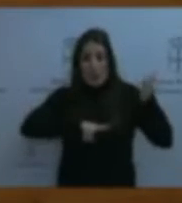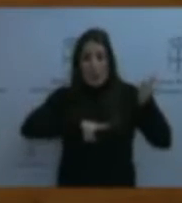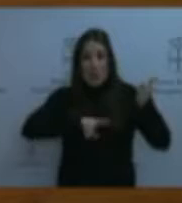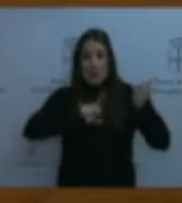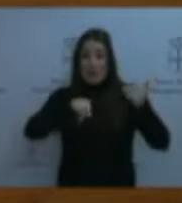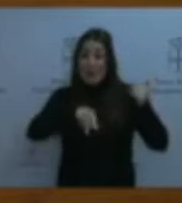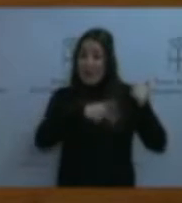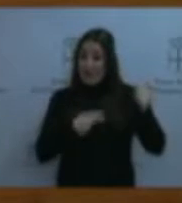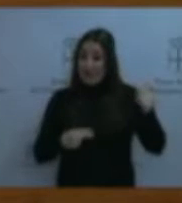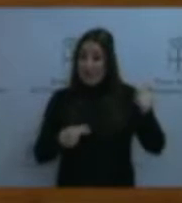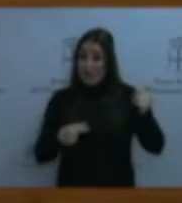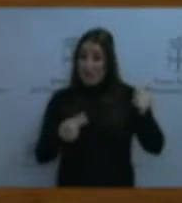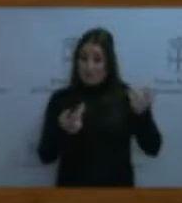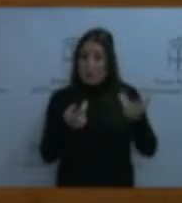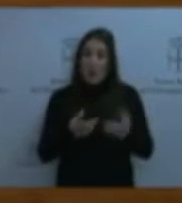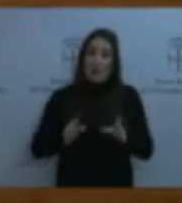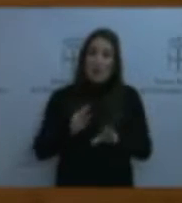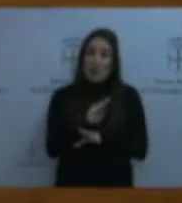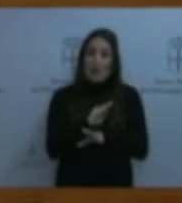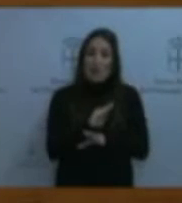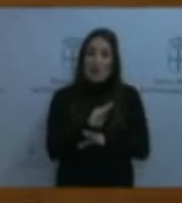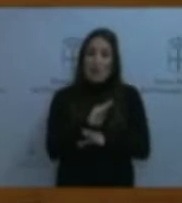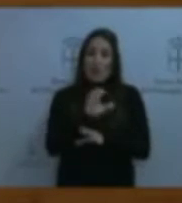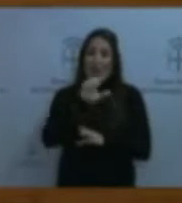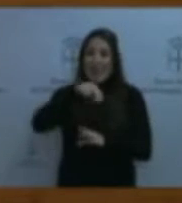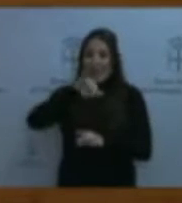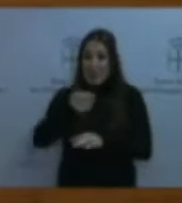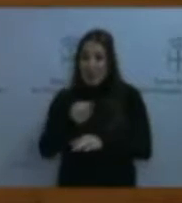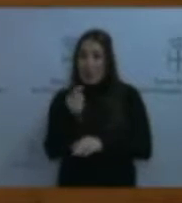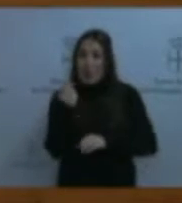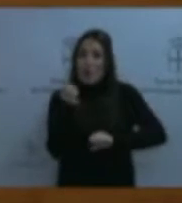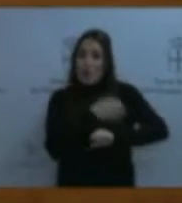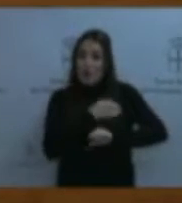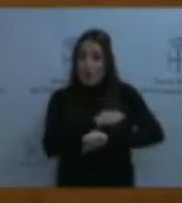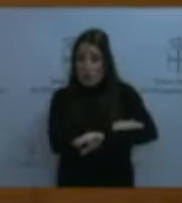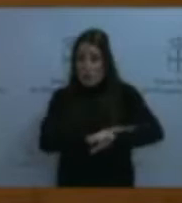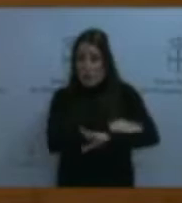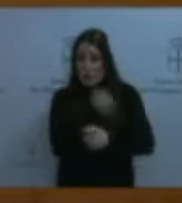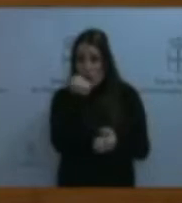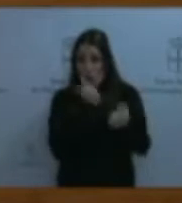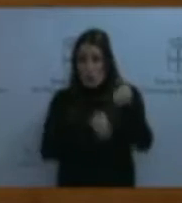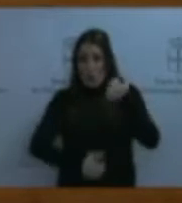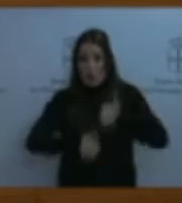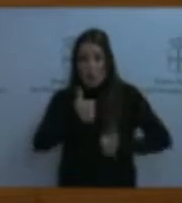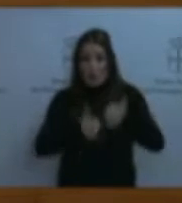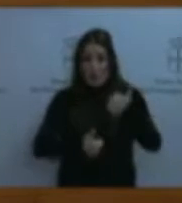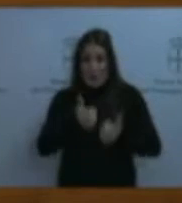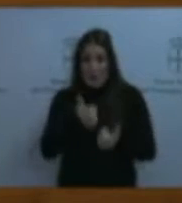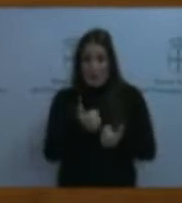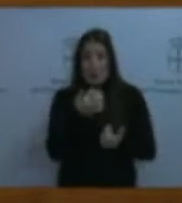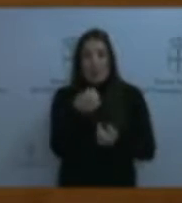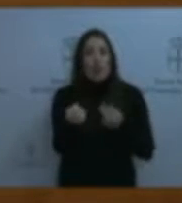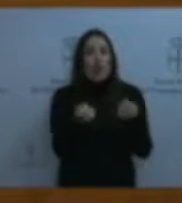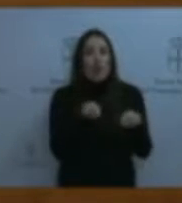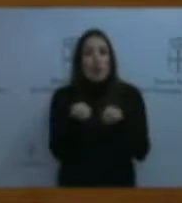de Cantabria, que está financiado por el INIA, con fondos que provienen del Ministerio de Economía y Competitividad, coordinado